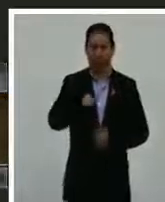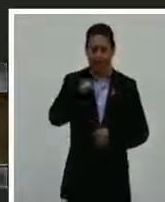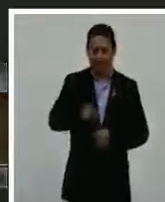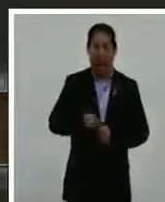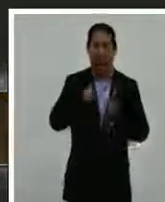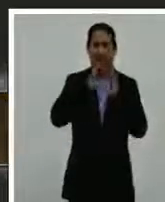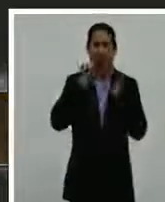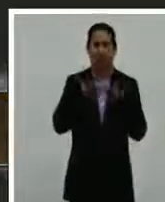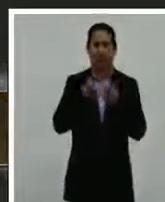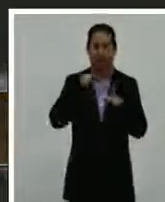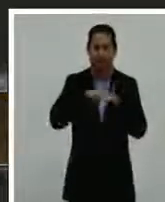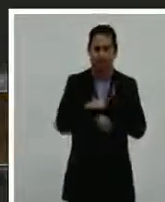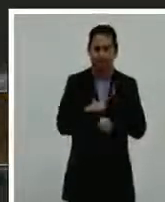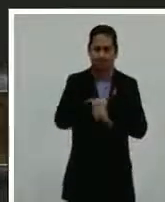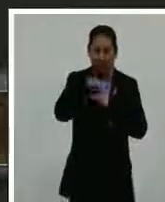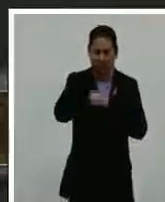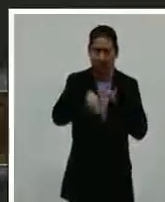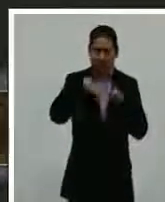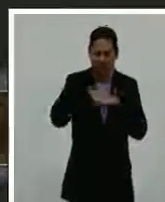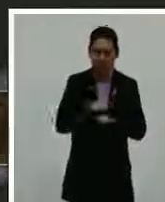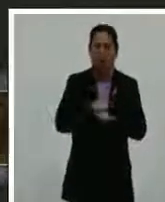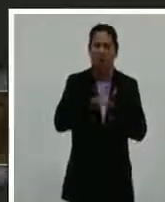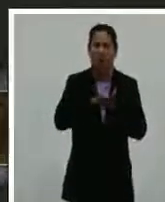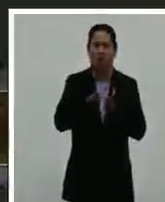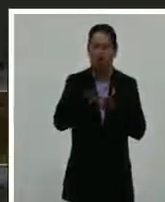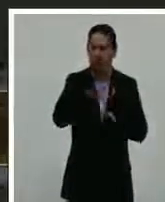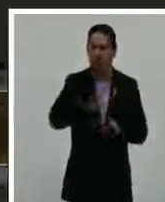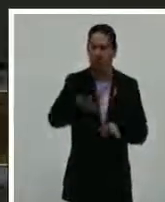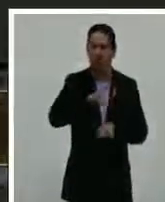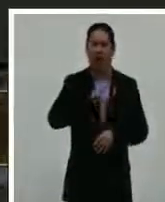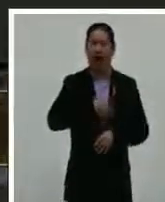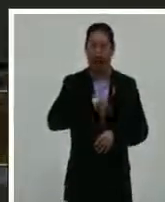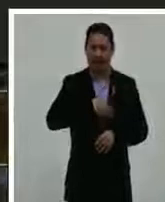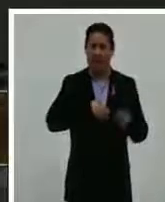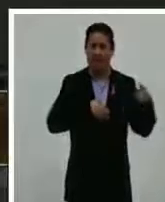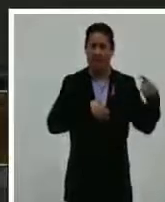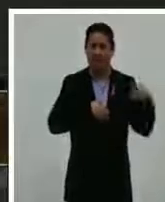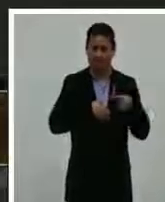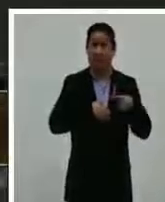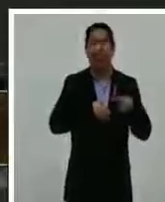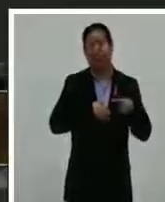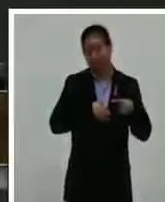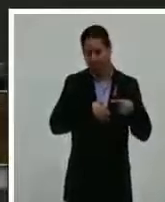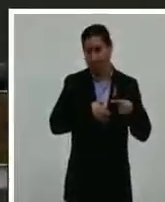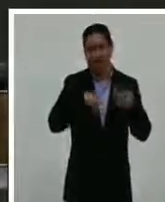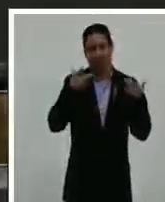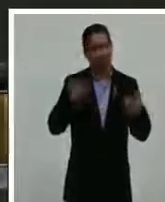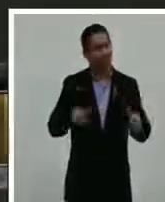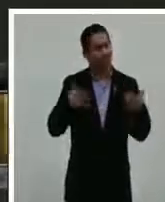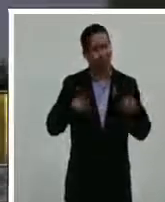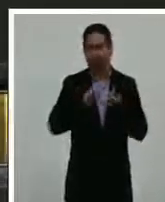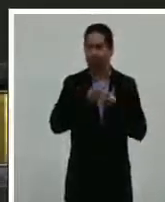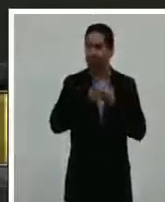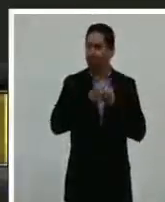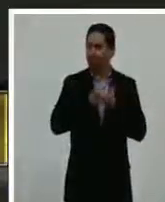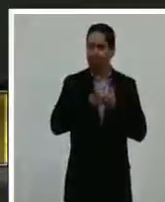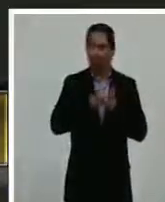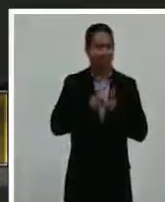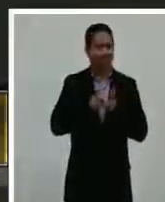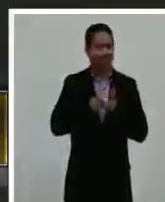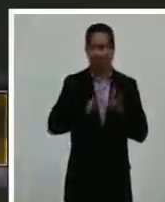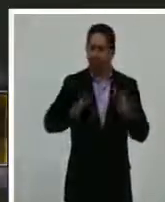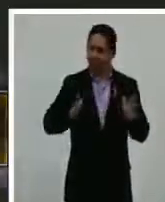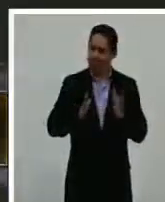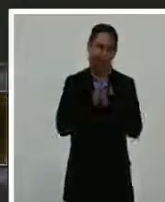el cáncer el cáncer es complicado y doloroso y aterrador donde das todo